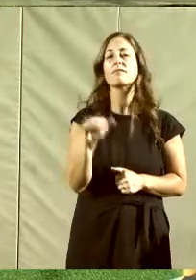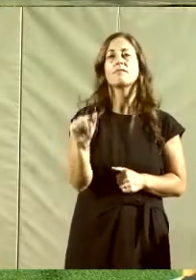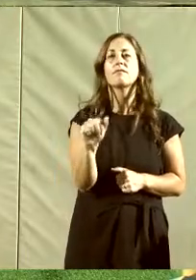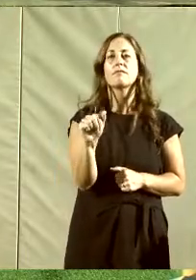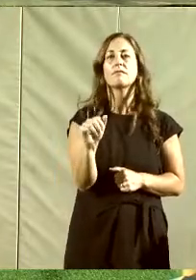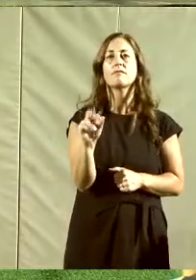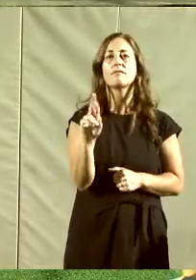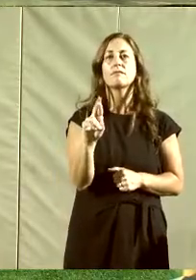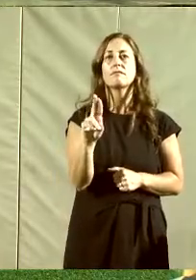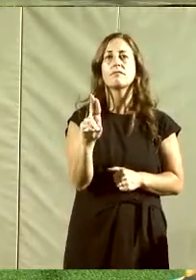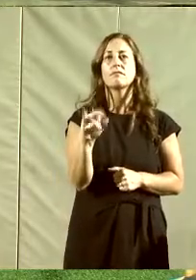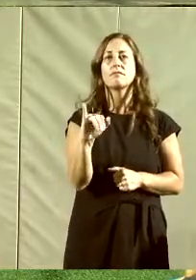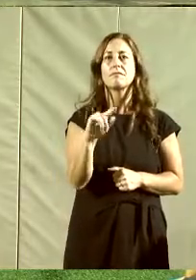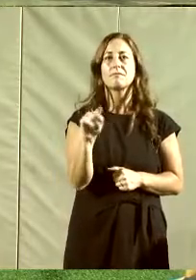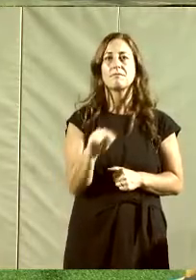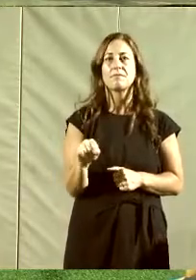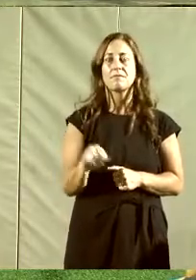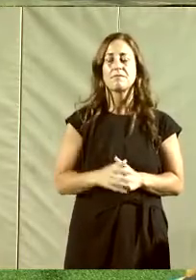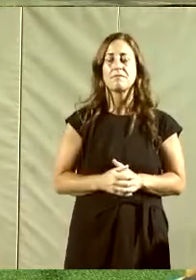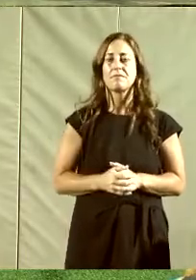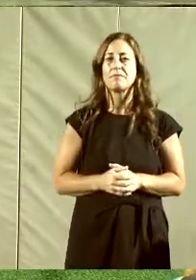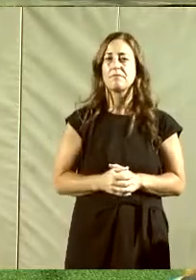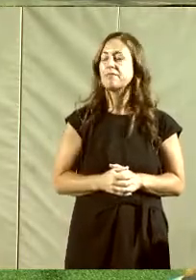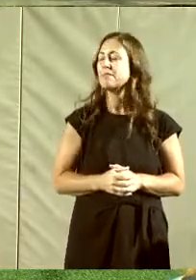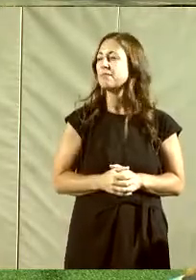Amador Ruiz.